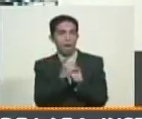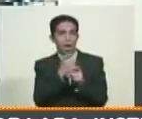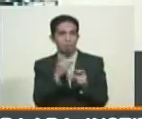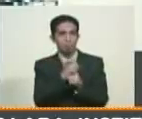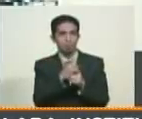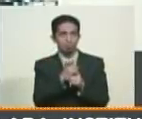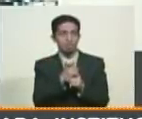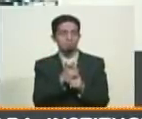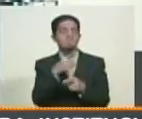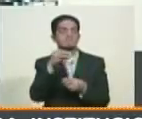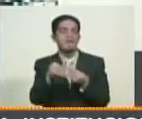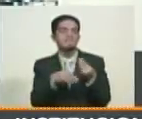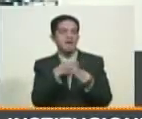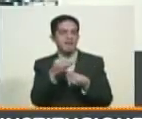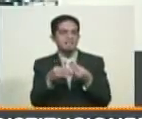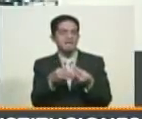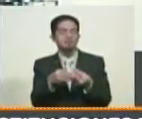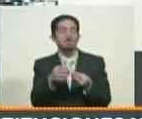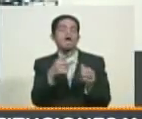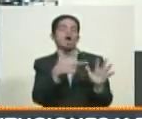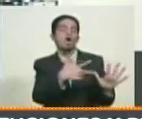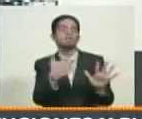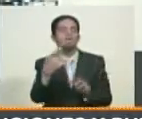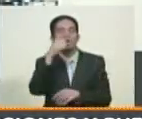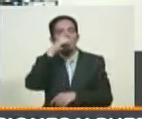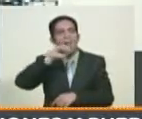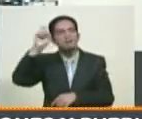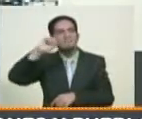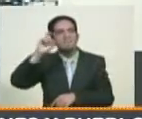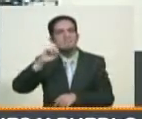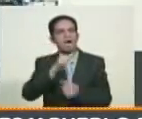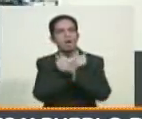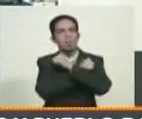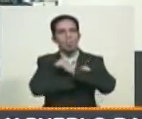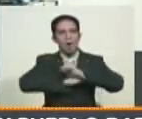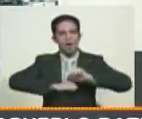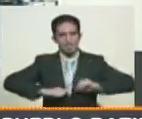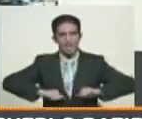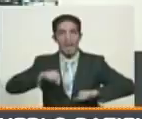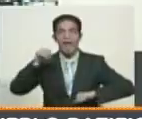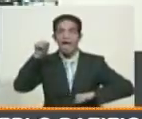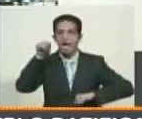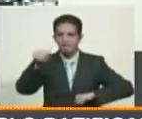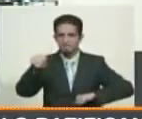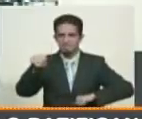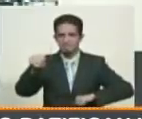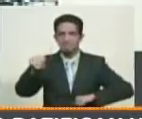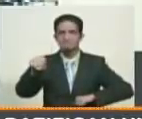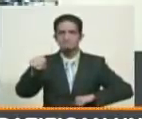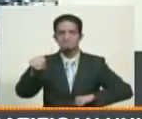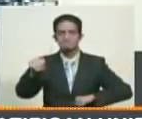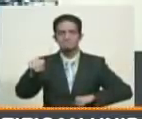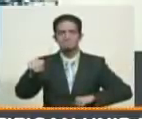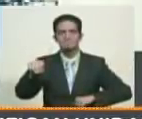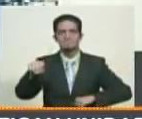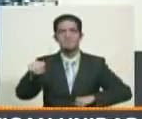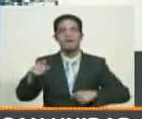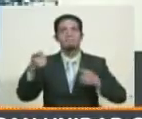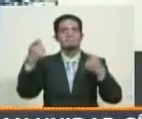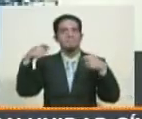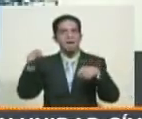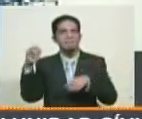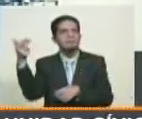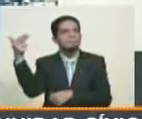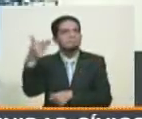estaba realizando el 81º aniversario de la Guardia Nacional. Allí fue donde ocurre este evento, un intento de